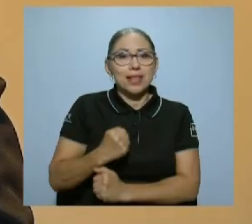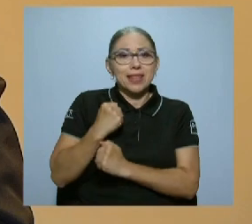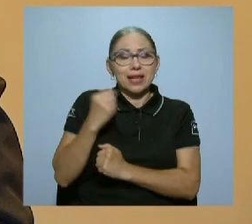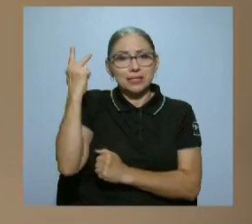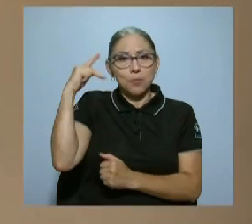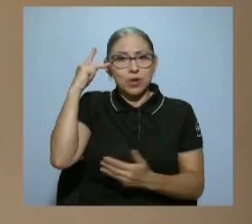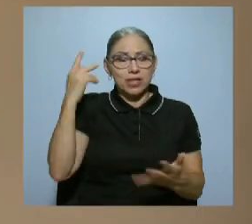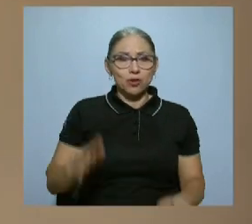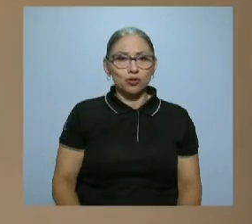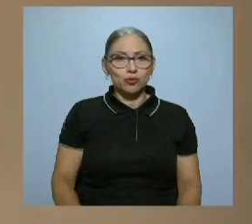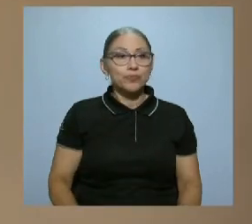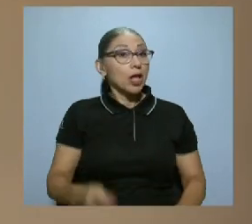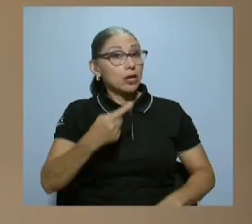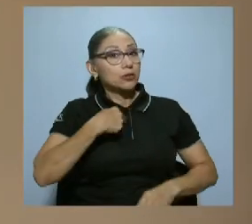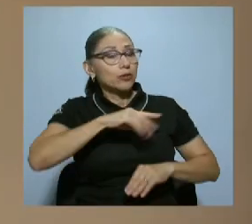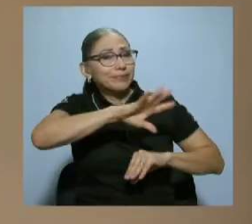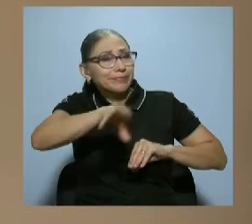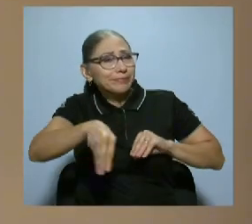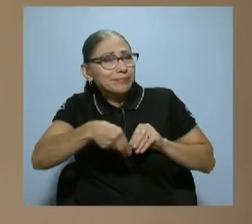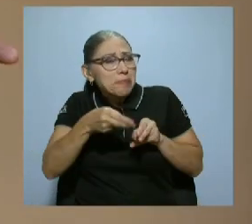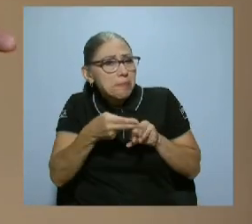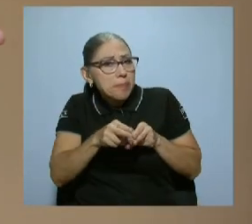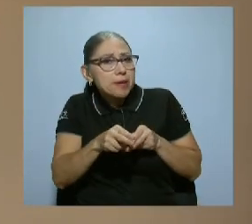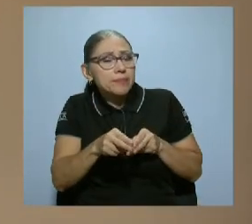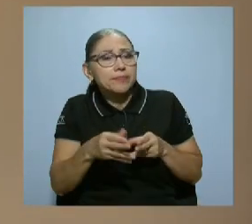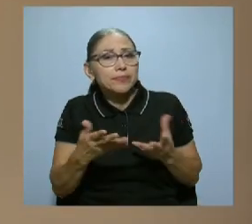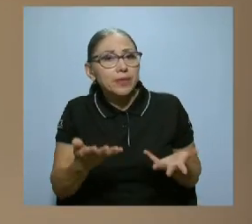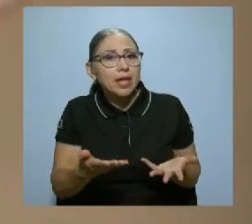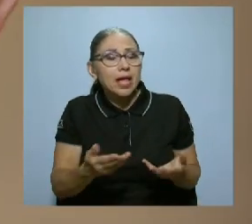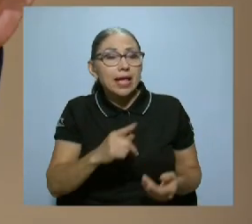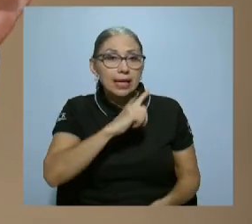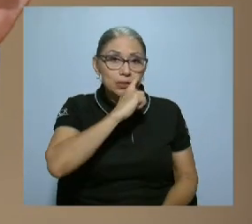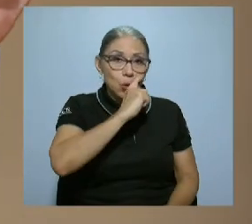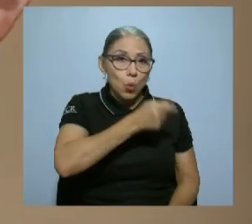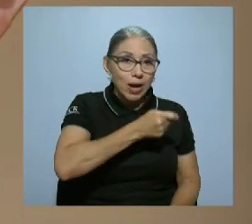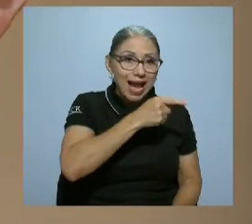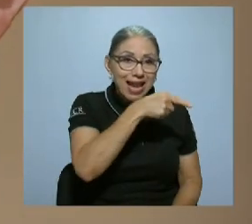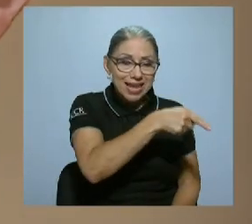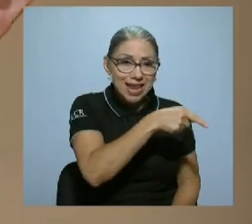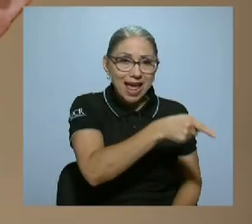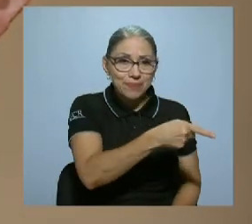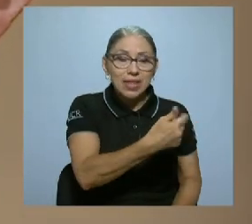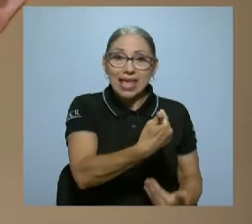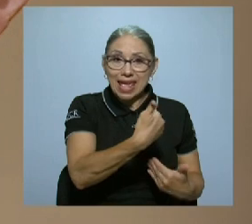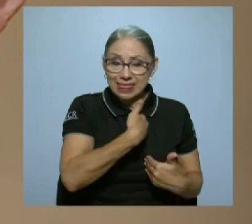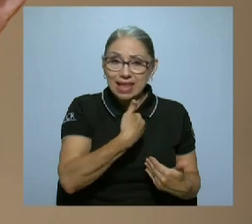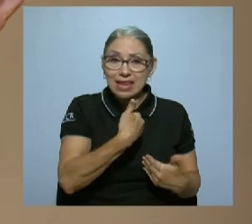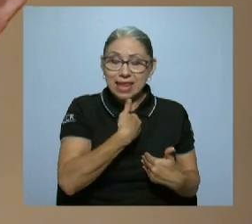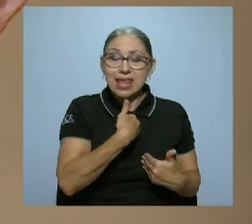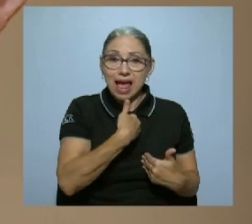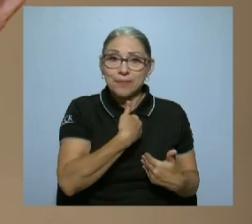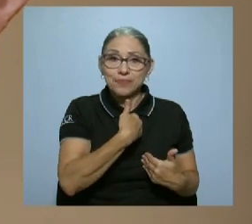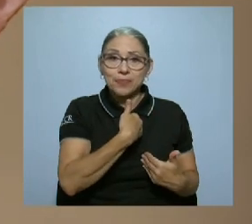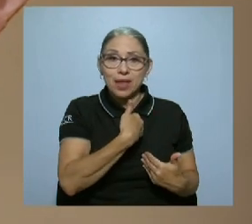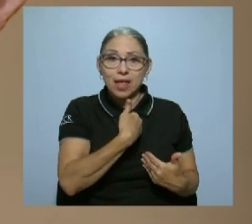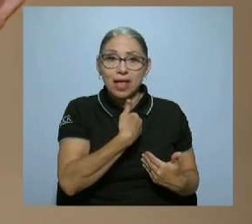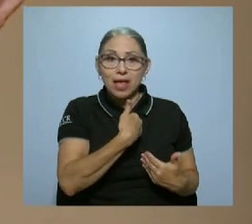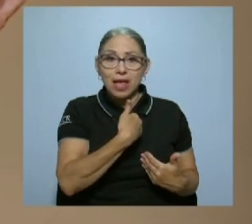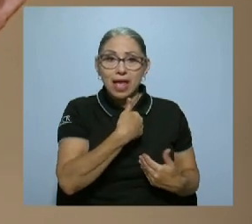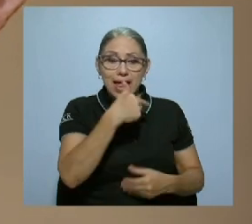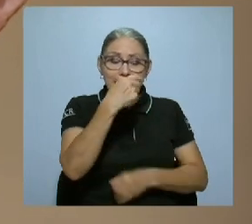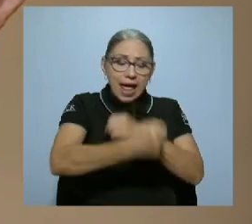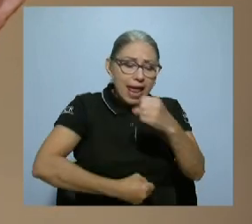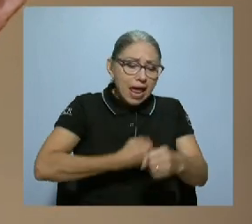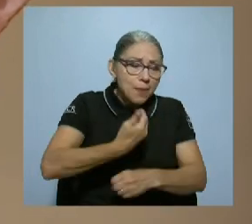pie de página pequeñita que es Ucrania, que tenía armamento en la época